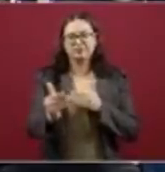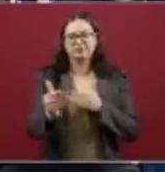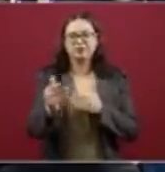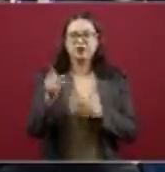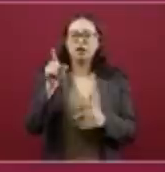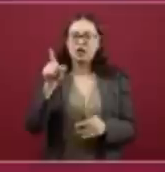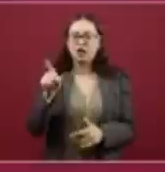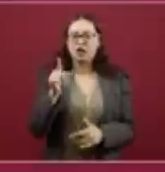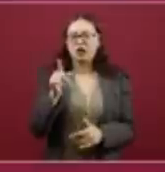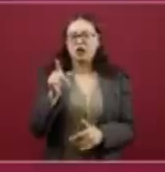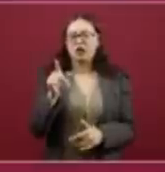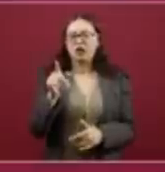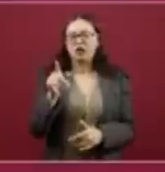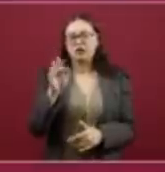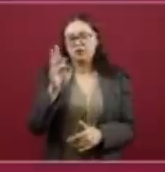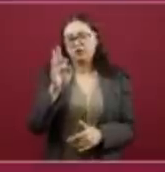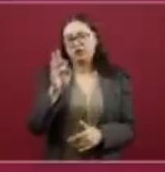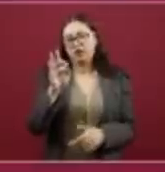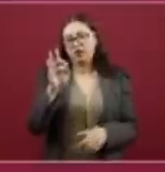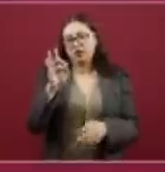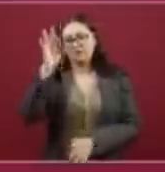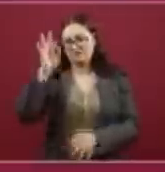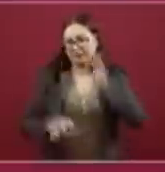Fiscalía Electoral